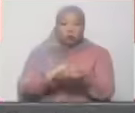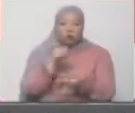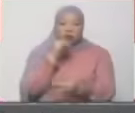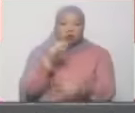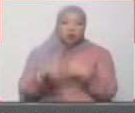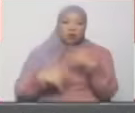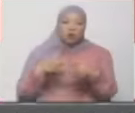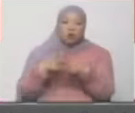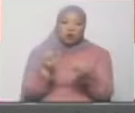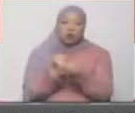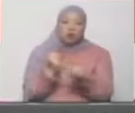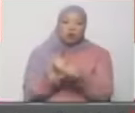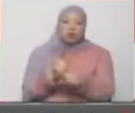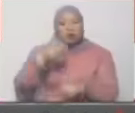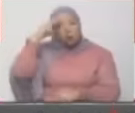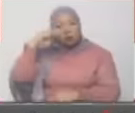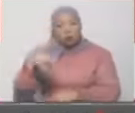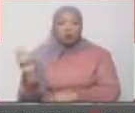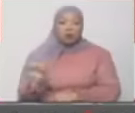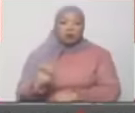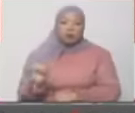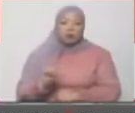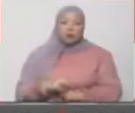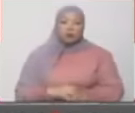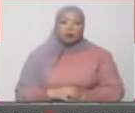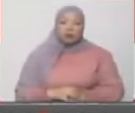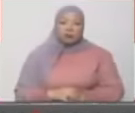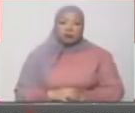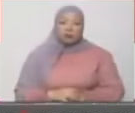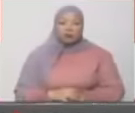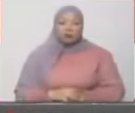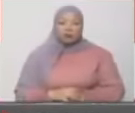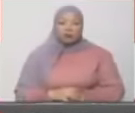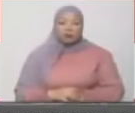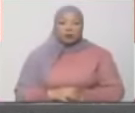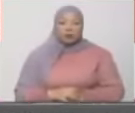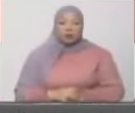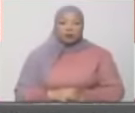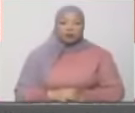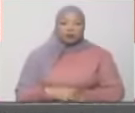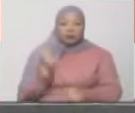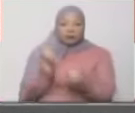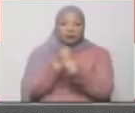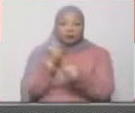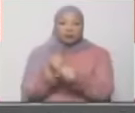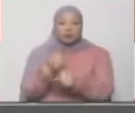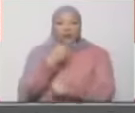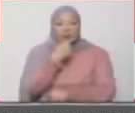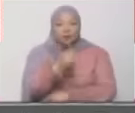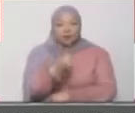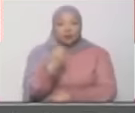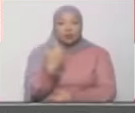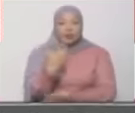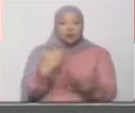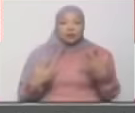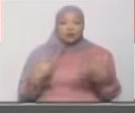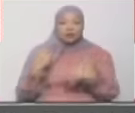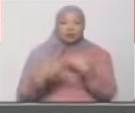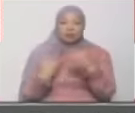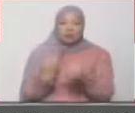todo el equipamiento militar del país. Desde la pistola más sencilla, un 38, un